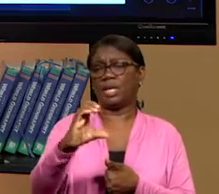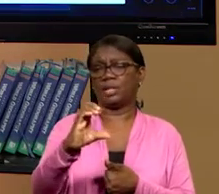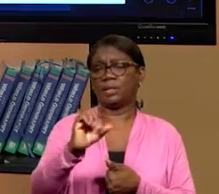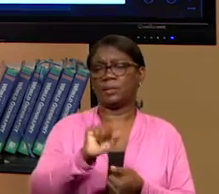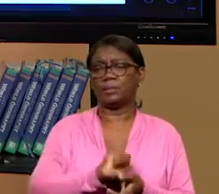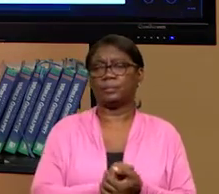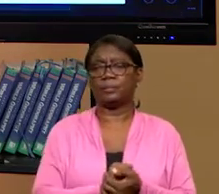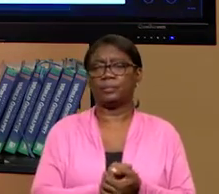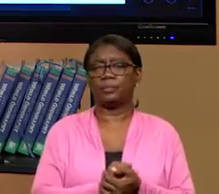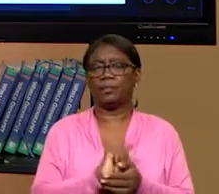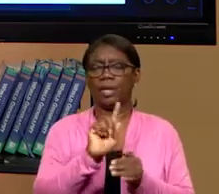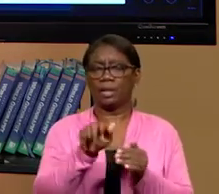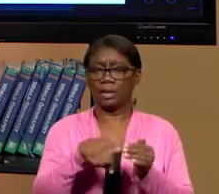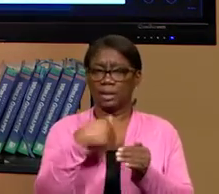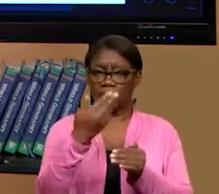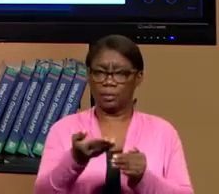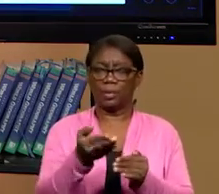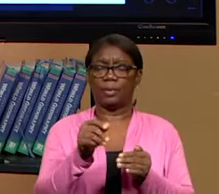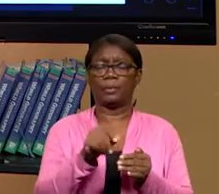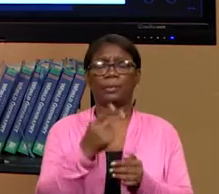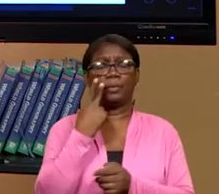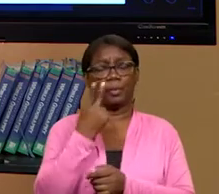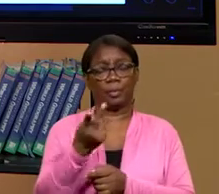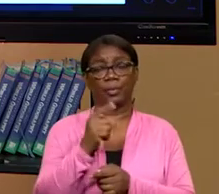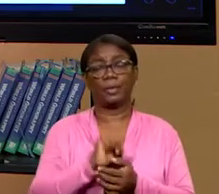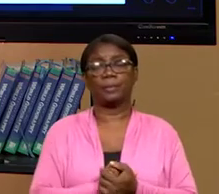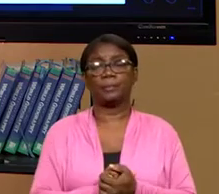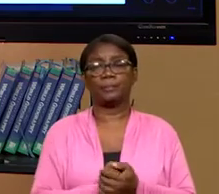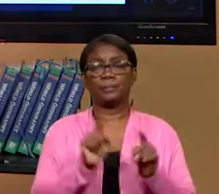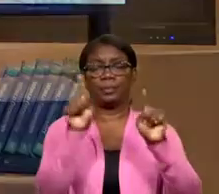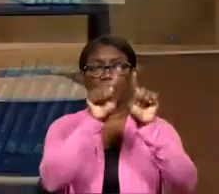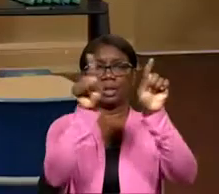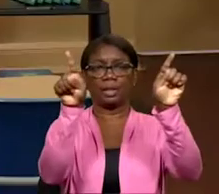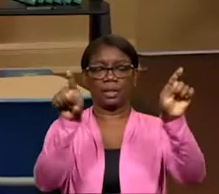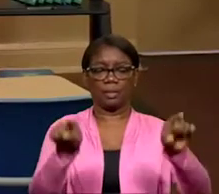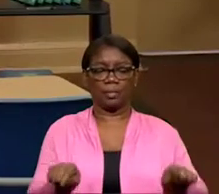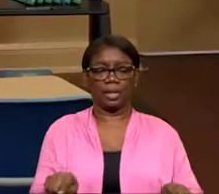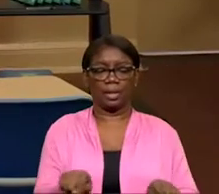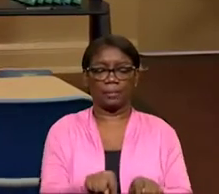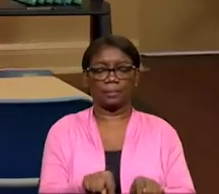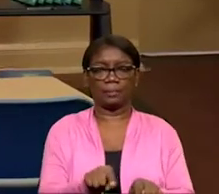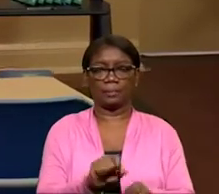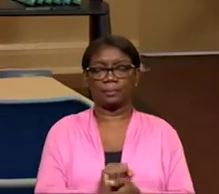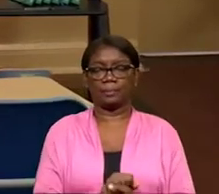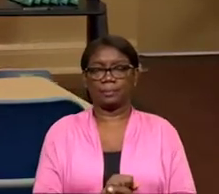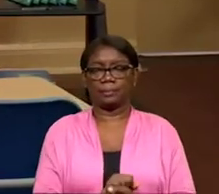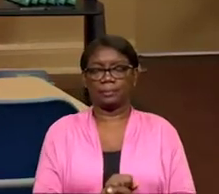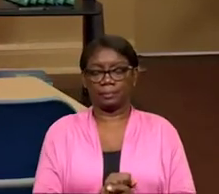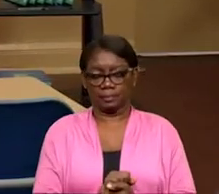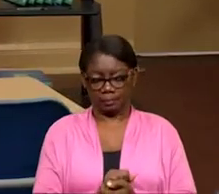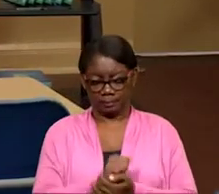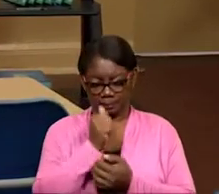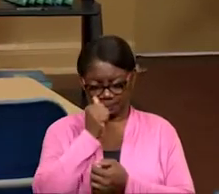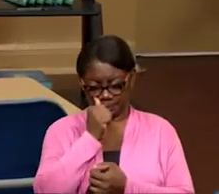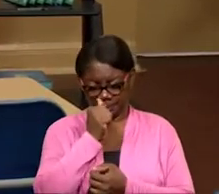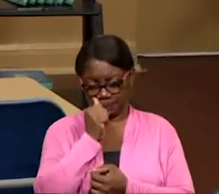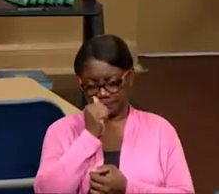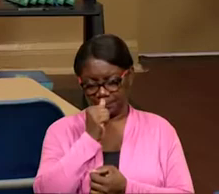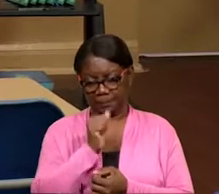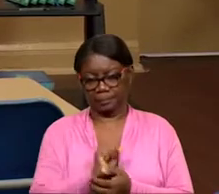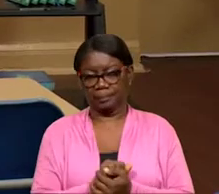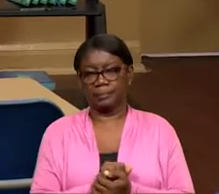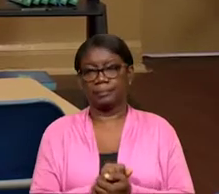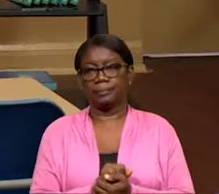a partir de esta imagen. Bien, además de ello, en esa fuente de